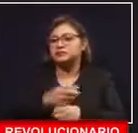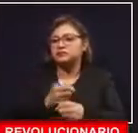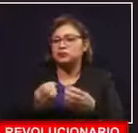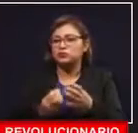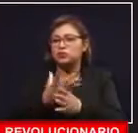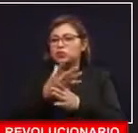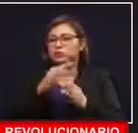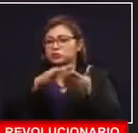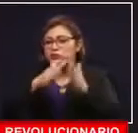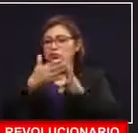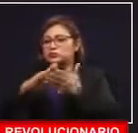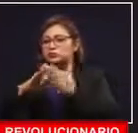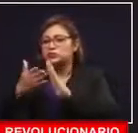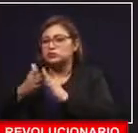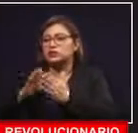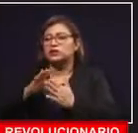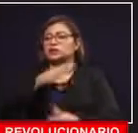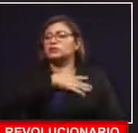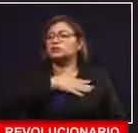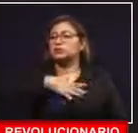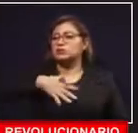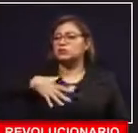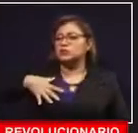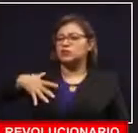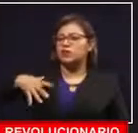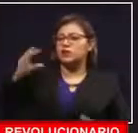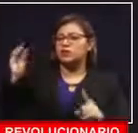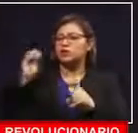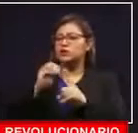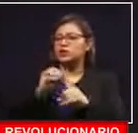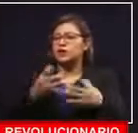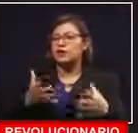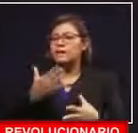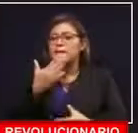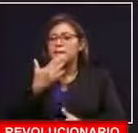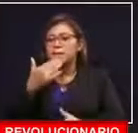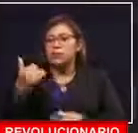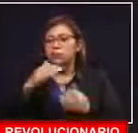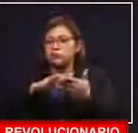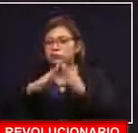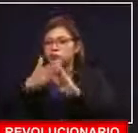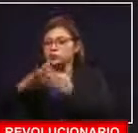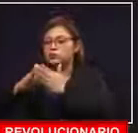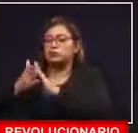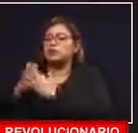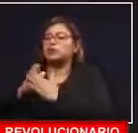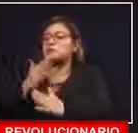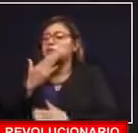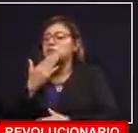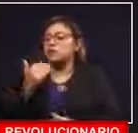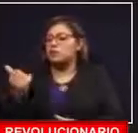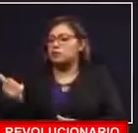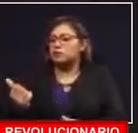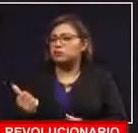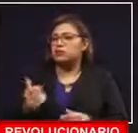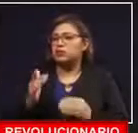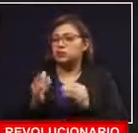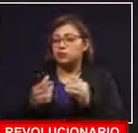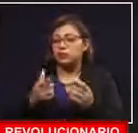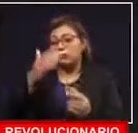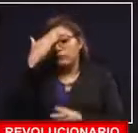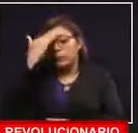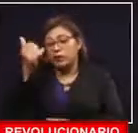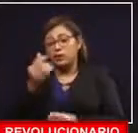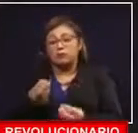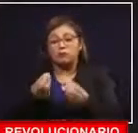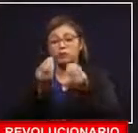la calidad de vida de sus habitantes, ya que actualmente por el aumento de sus habitantes la distribución de la riqueza es desigual